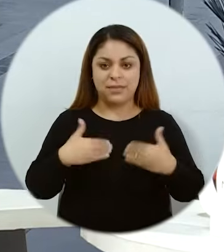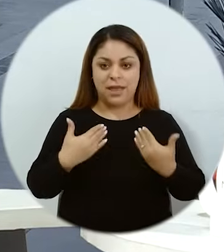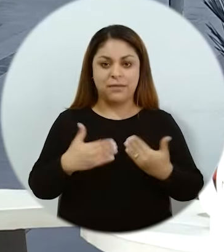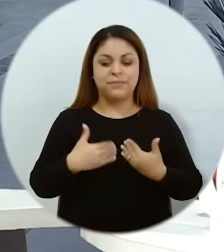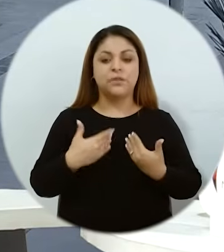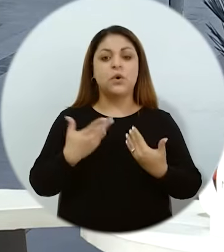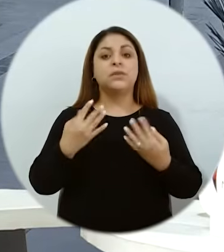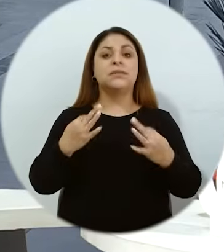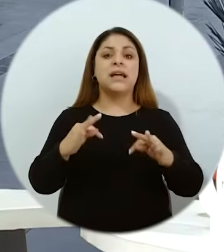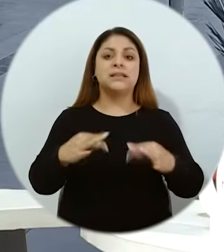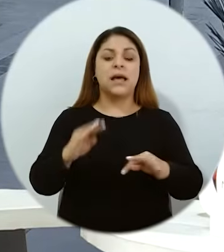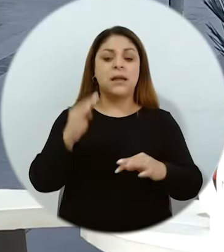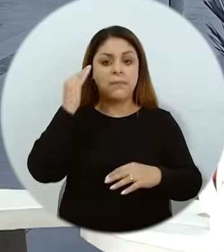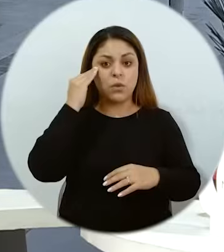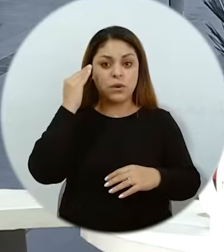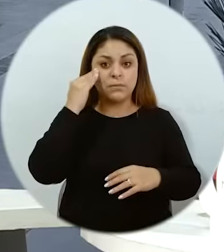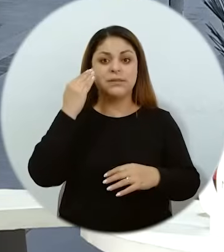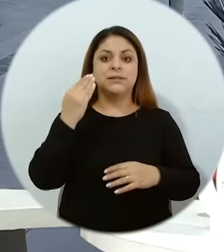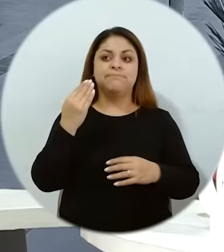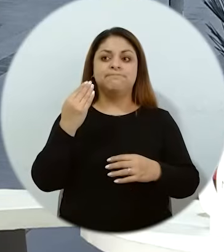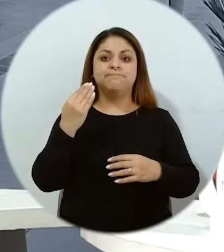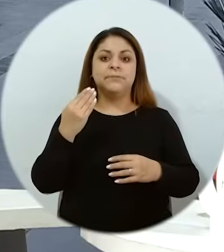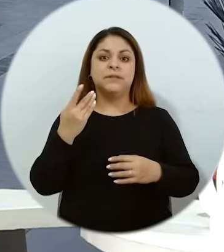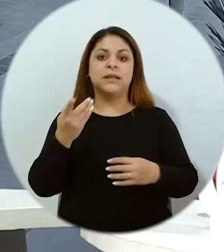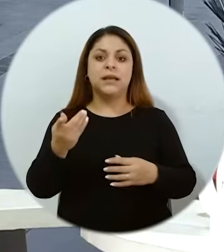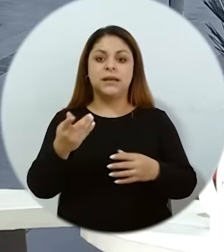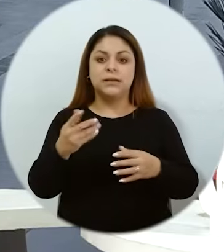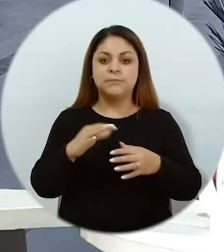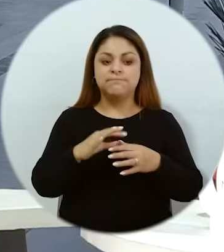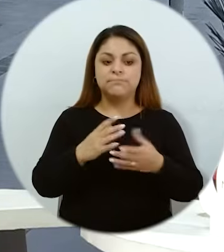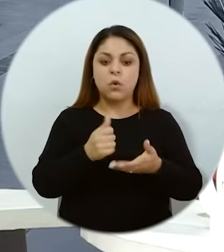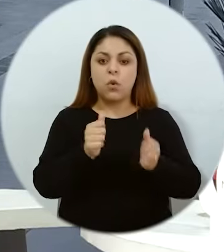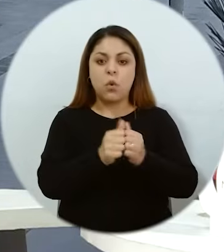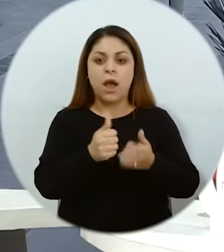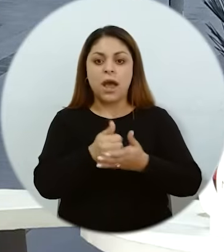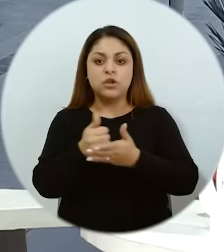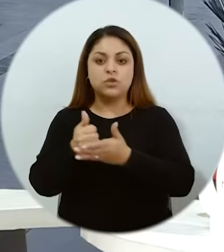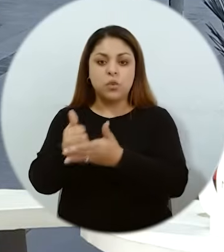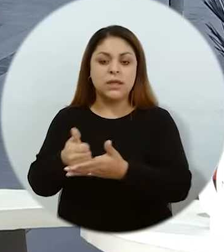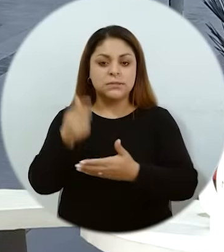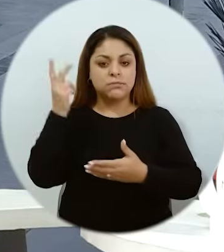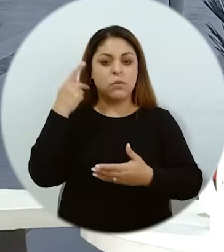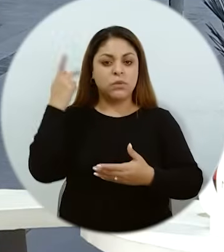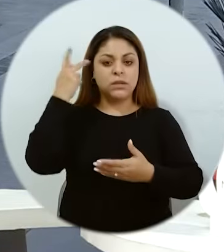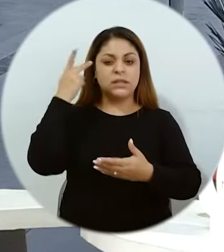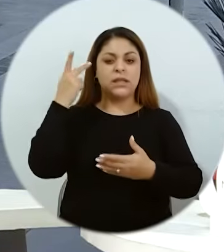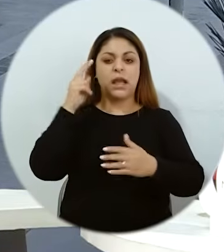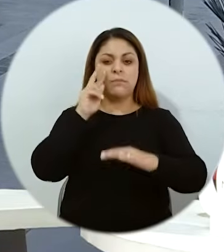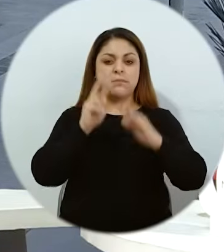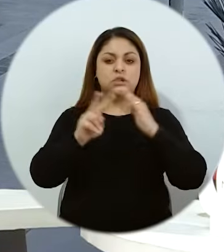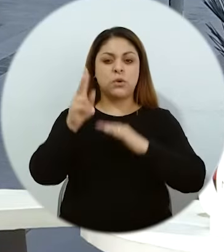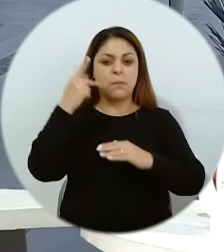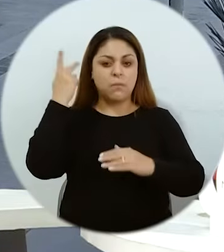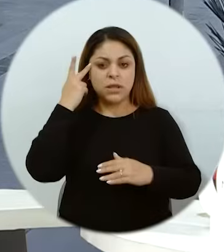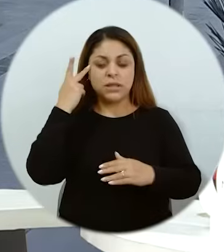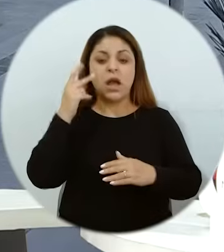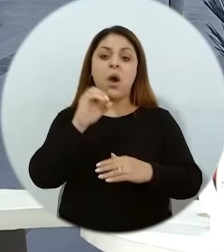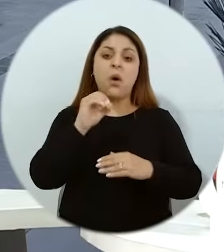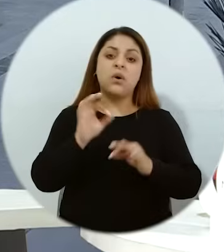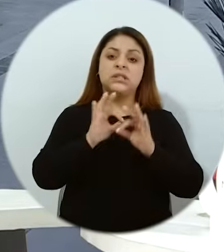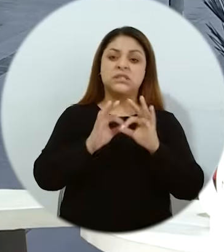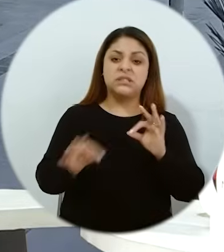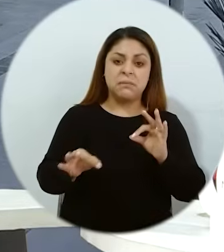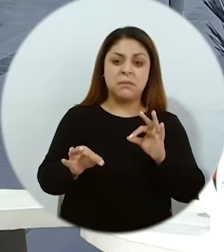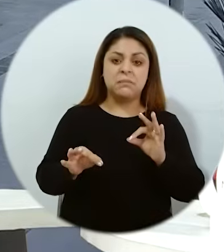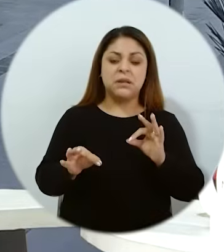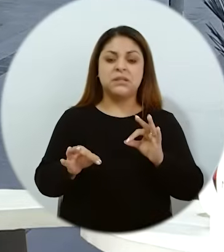O tratar de maduramente entender el descontento y canalizarlo con ayudas políticas, con una visión política de cambio,